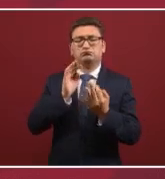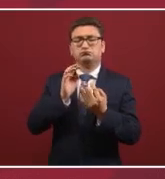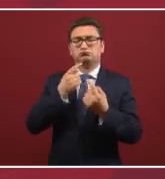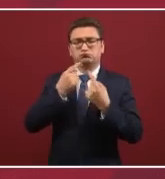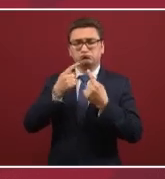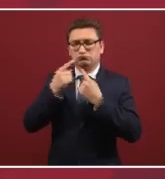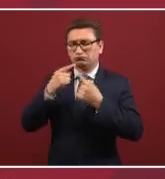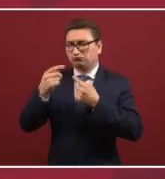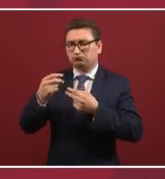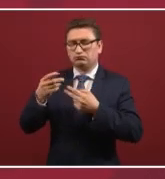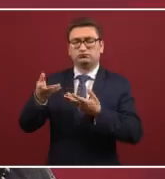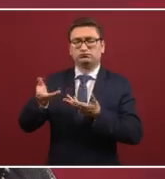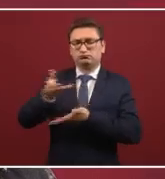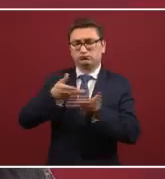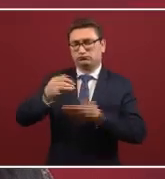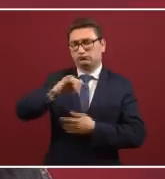Seade.